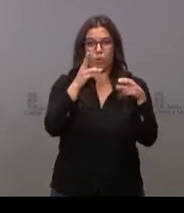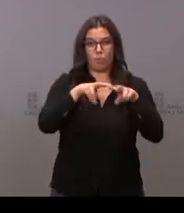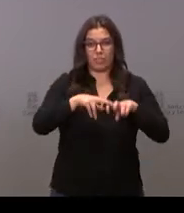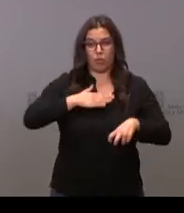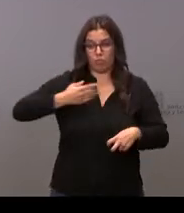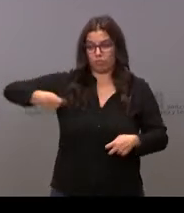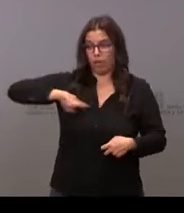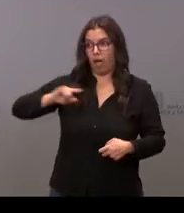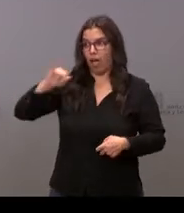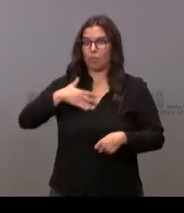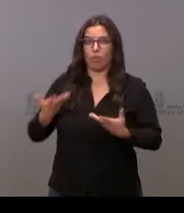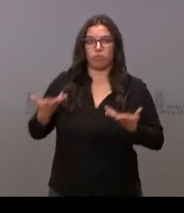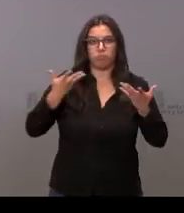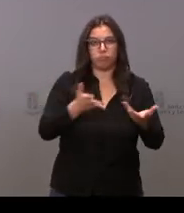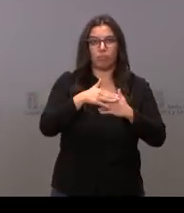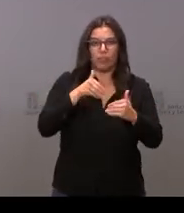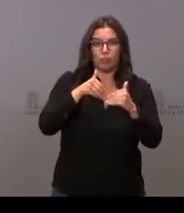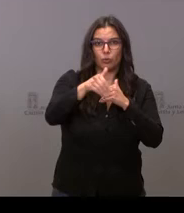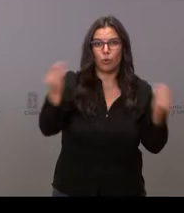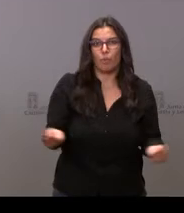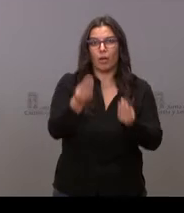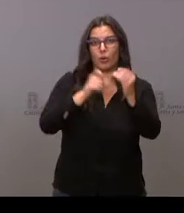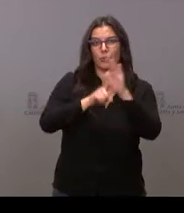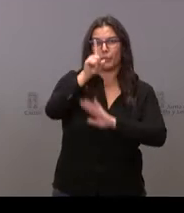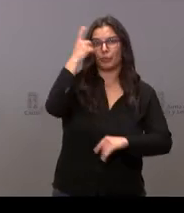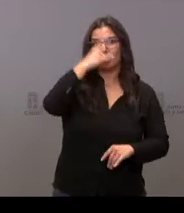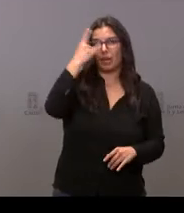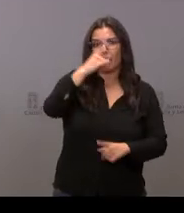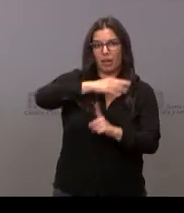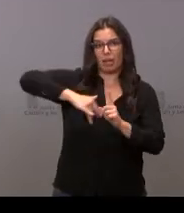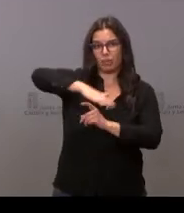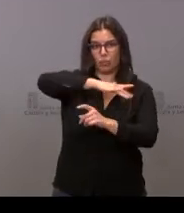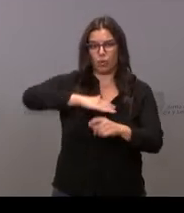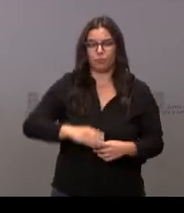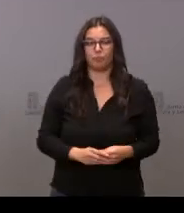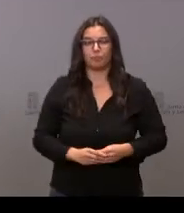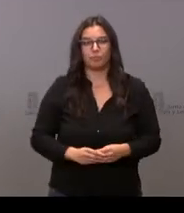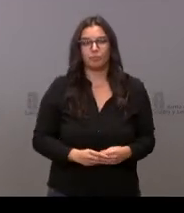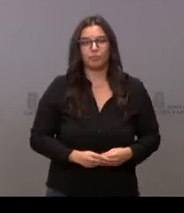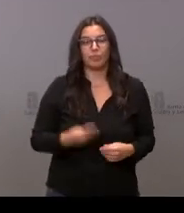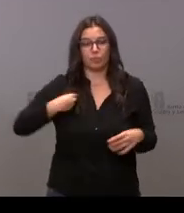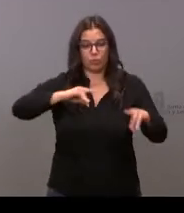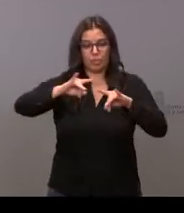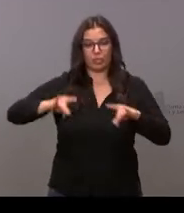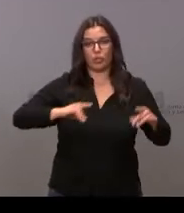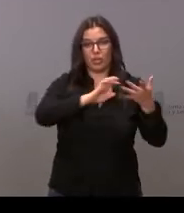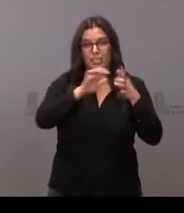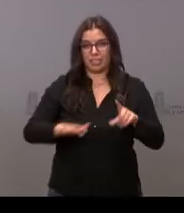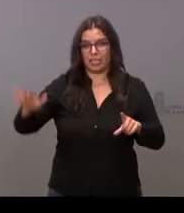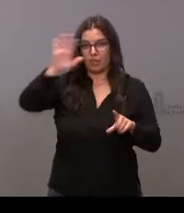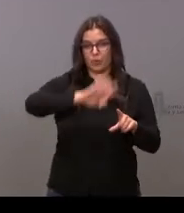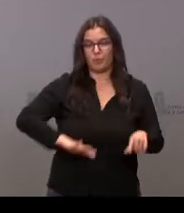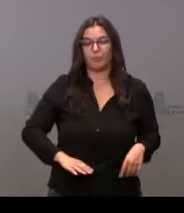contribuir al mejor futuro para salamanca y su entorno dentro de el territorio de castilla y león'